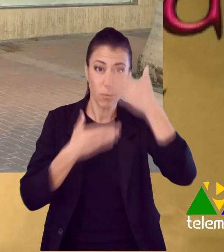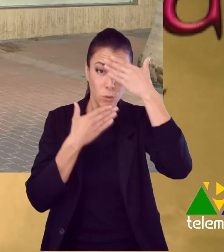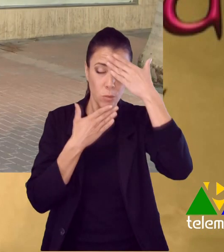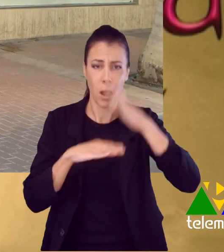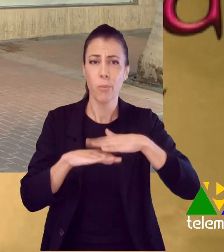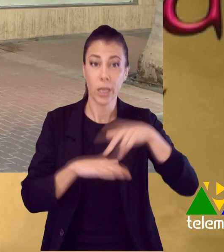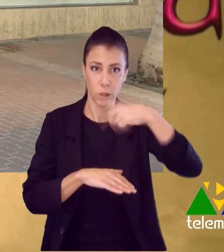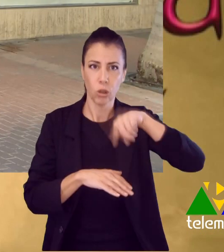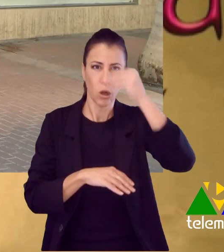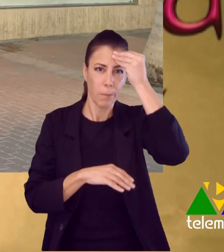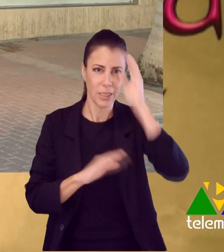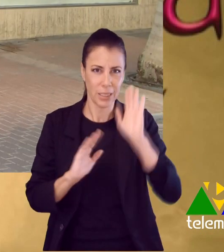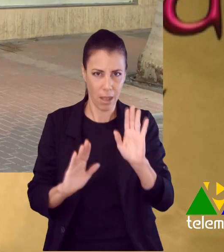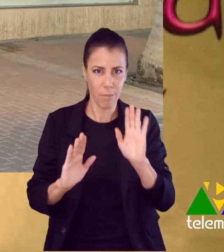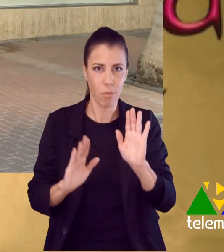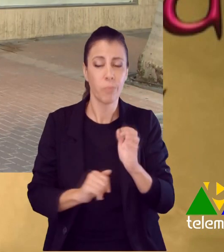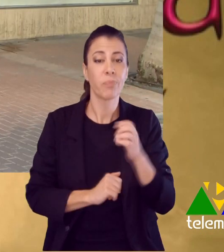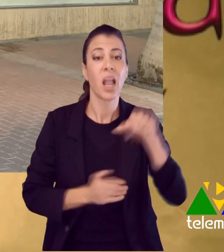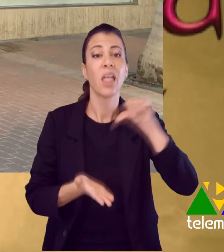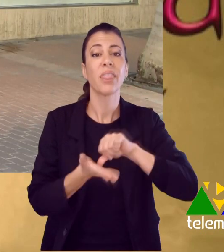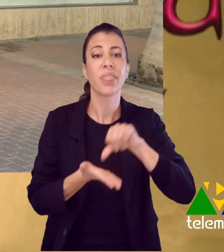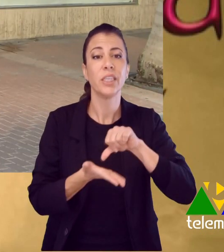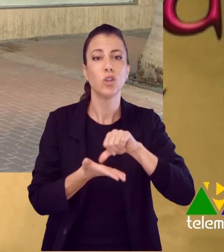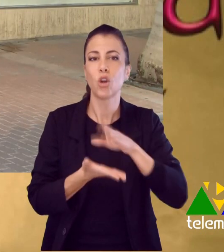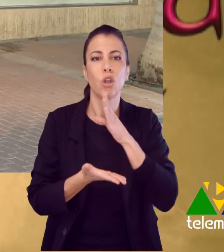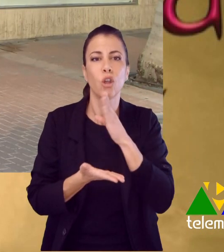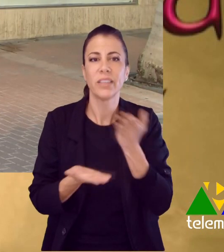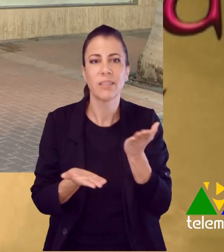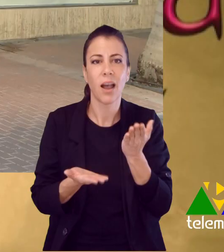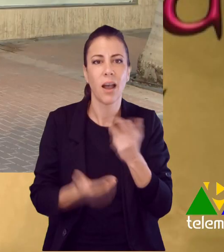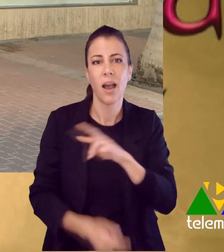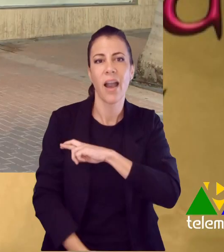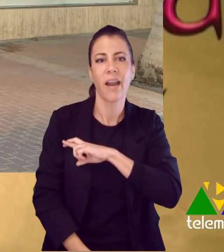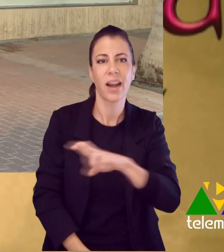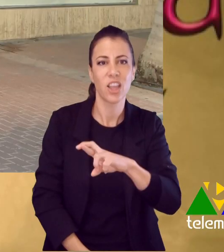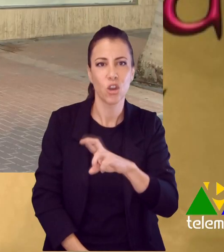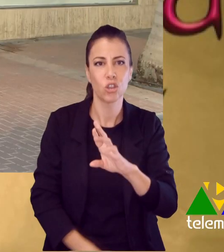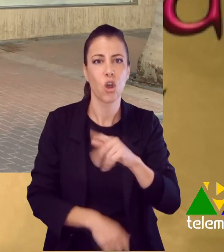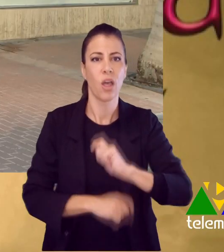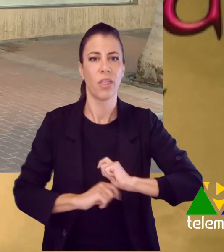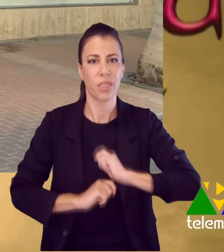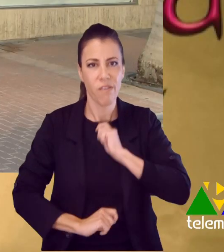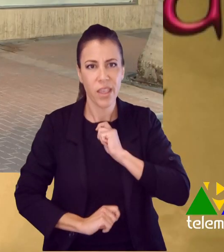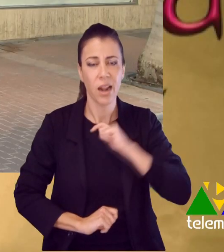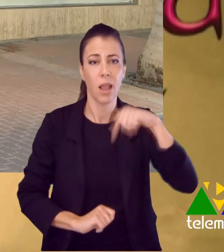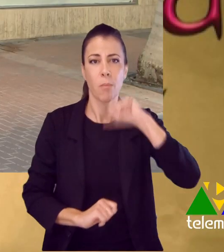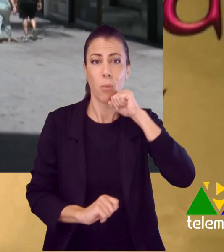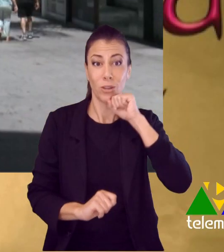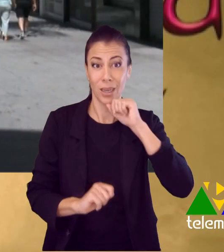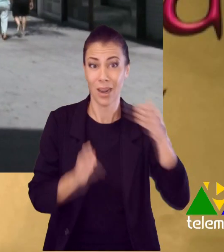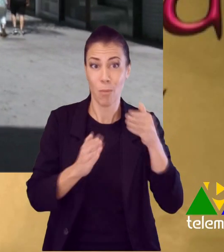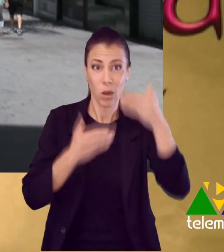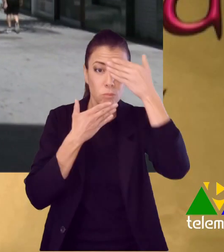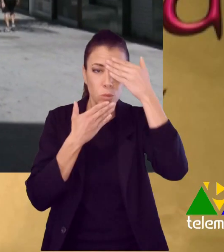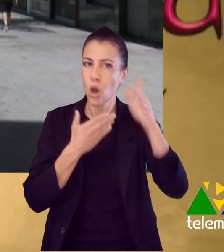nos pensamos dónde está el centro religioso civil del Motril musulmán,